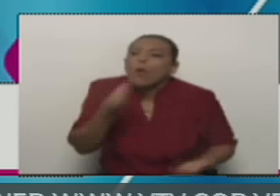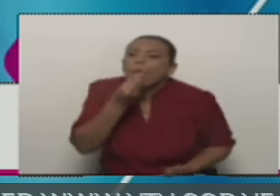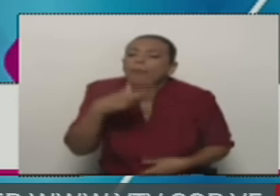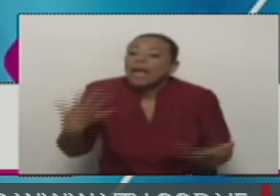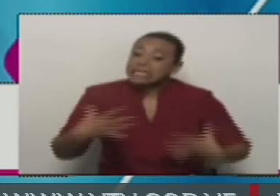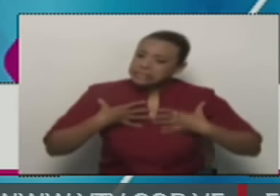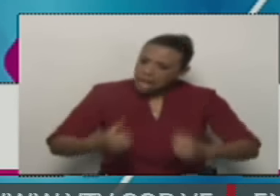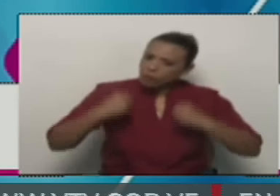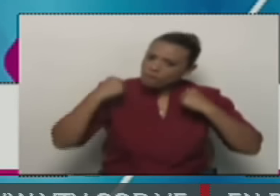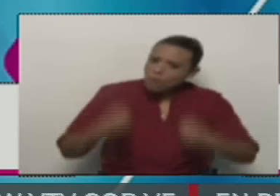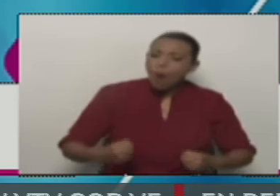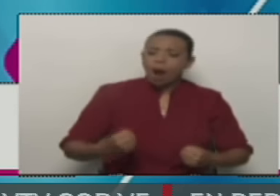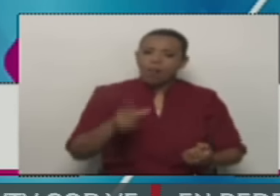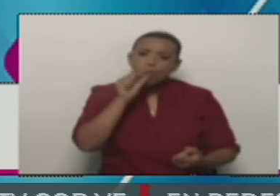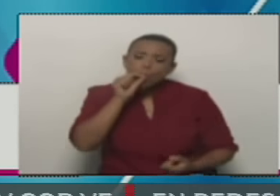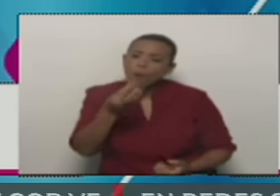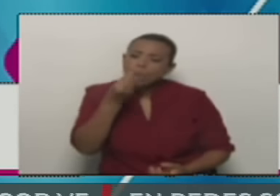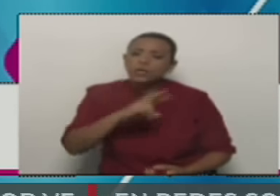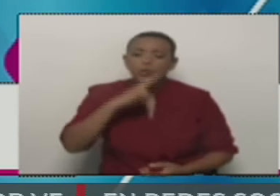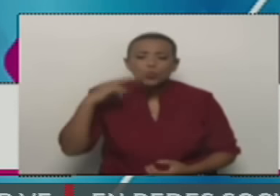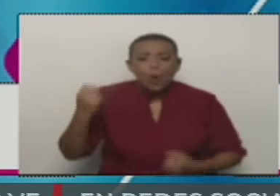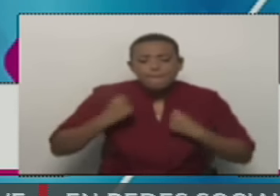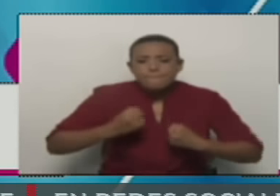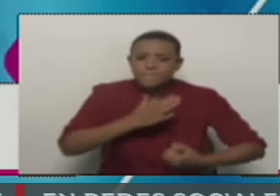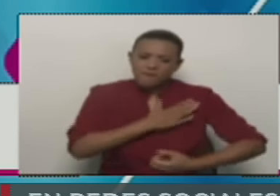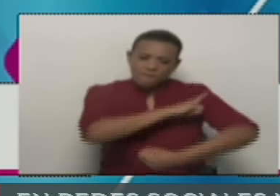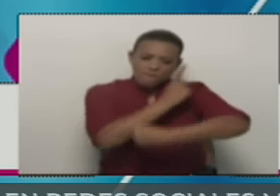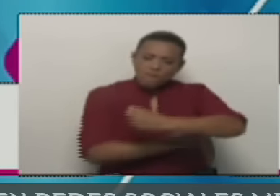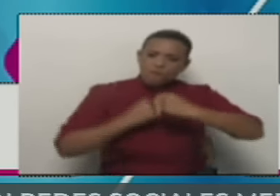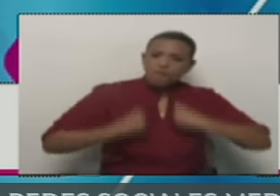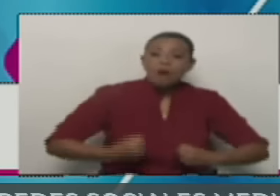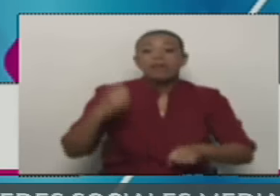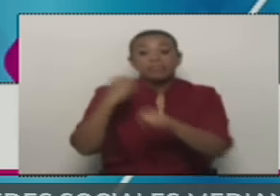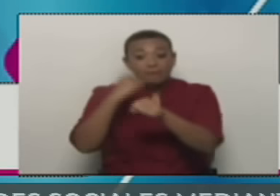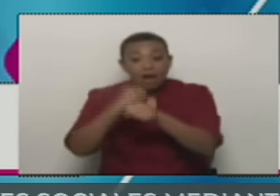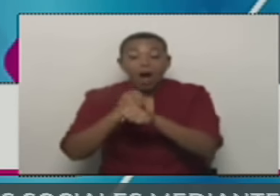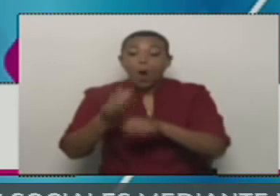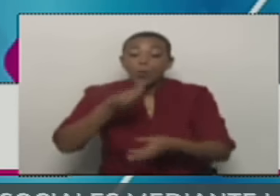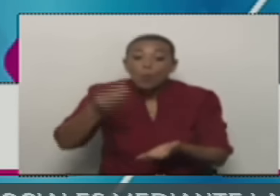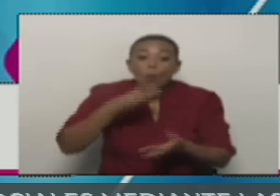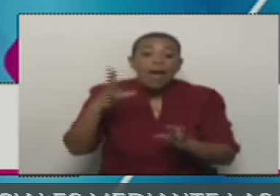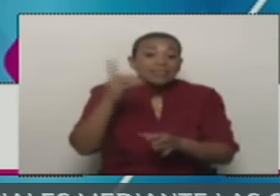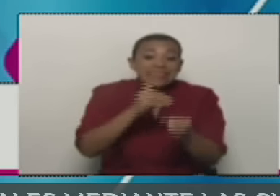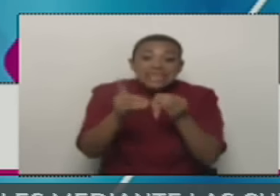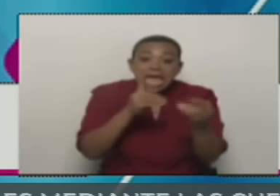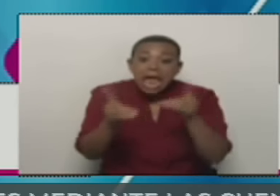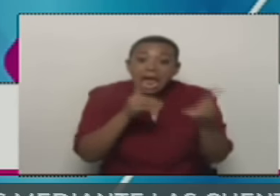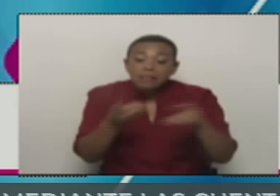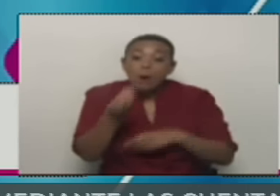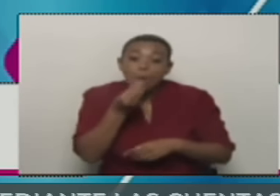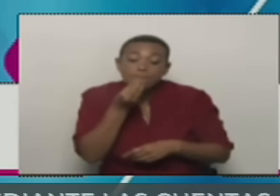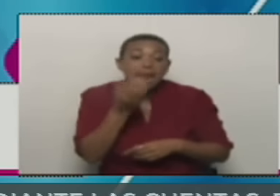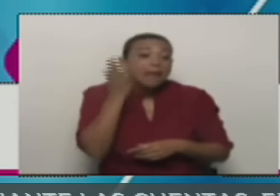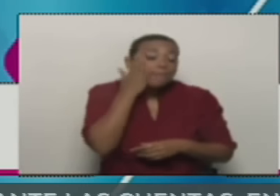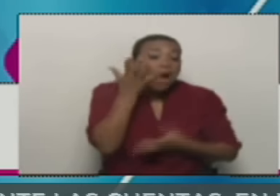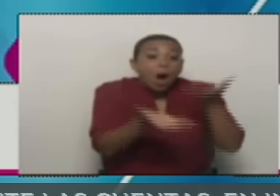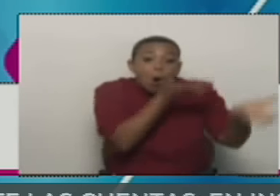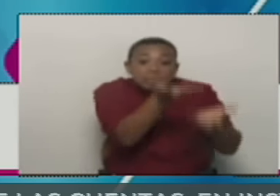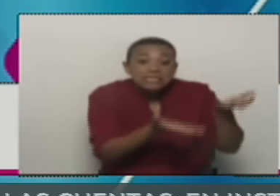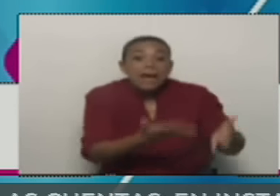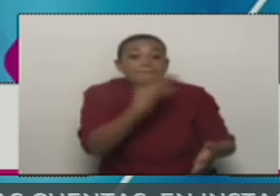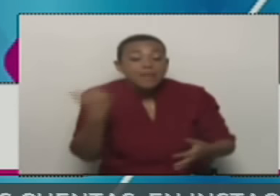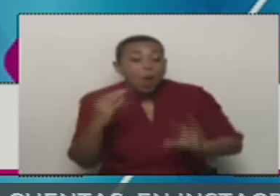de que aprendieran a comer lo más sano posible, y hoy se trabajó, bueno, en los menús, en las dietas, en la formación de las madres cocineras para